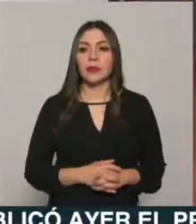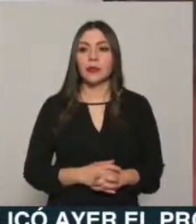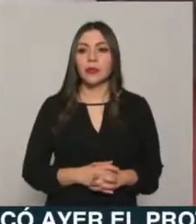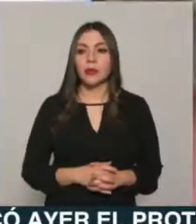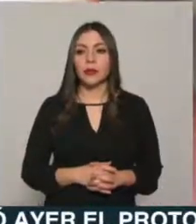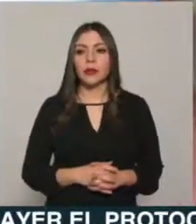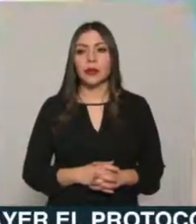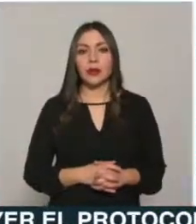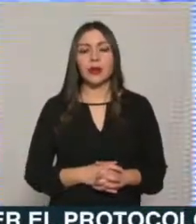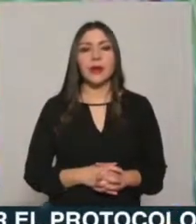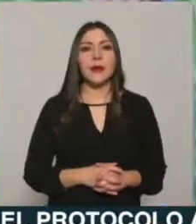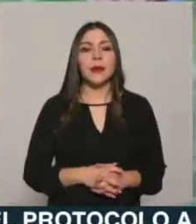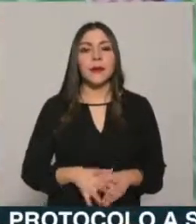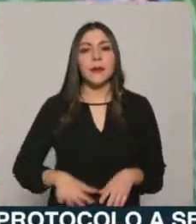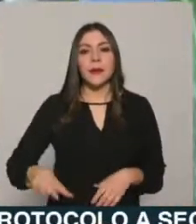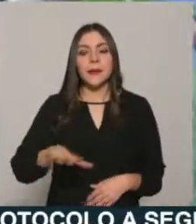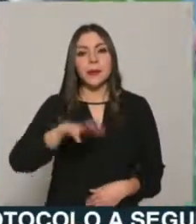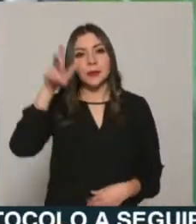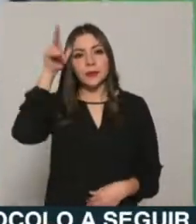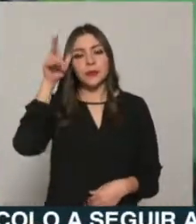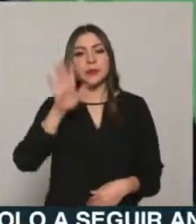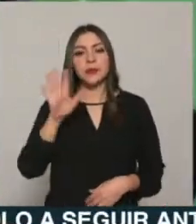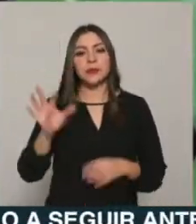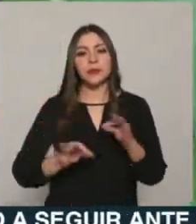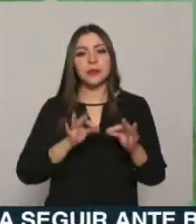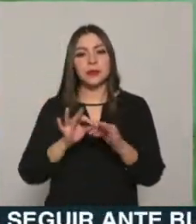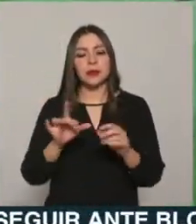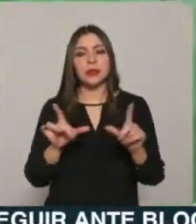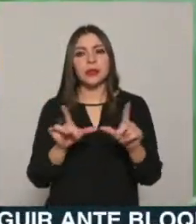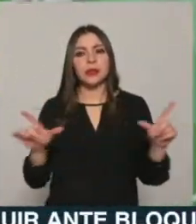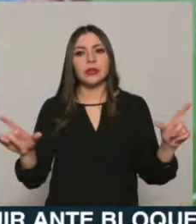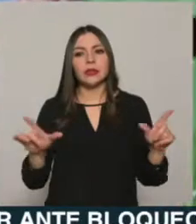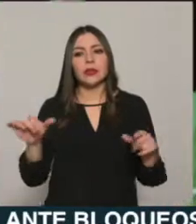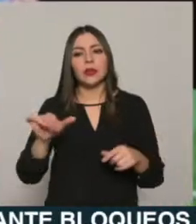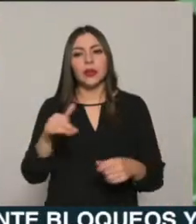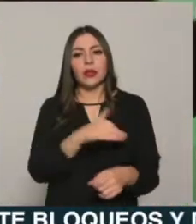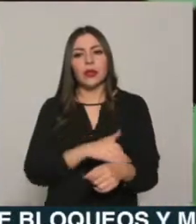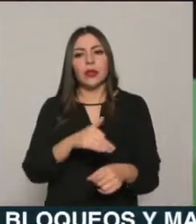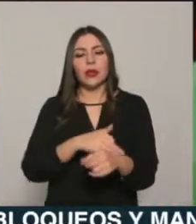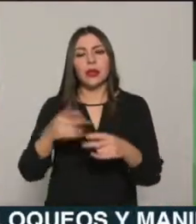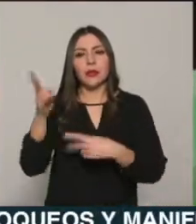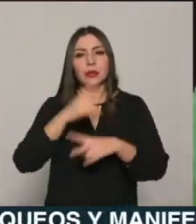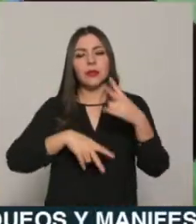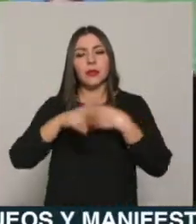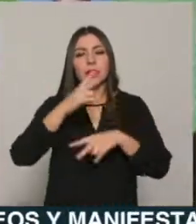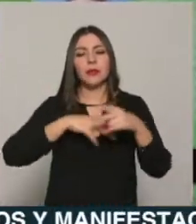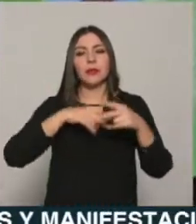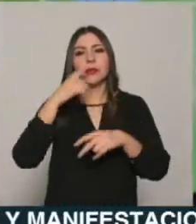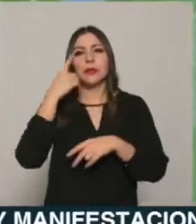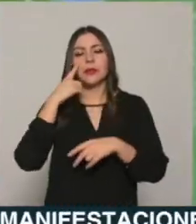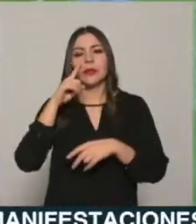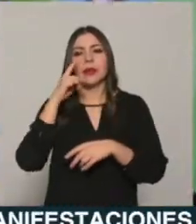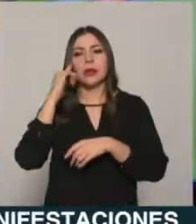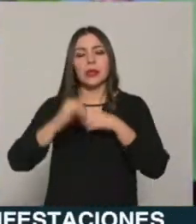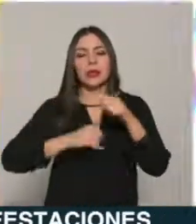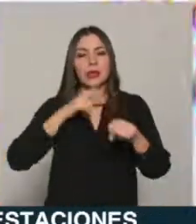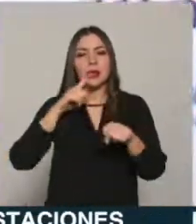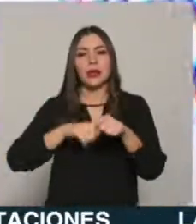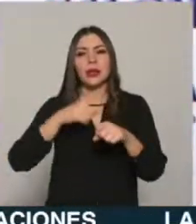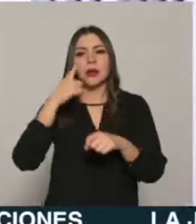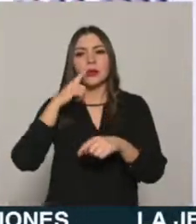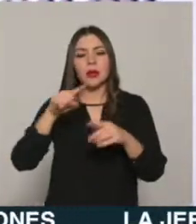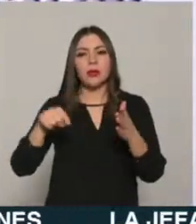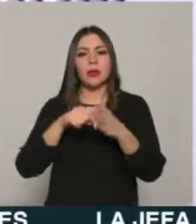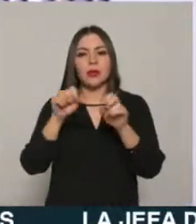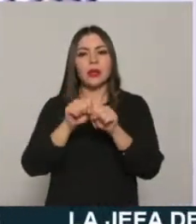La ciudad de Pachuca está lista para esta tarde dar la bienvenida a las estrellas nacionales e internacionales que serán investidos en el